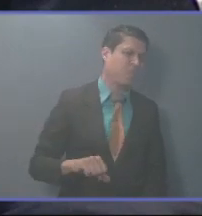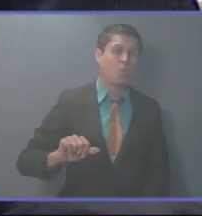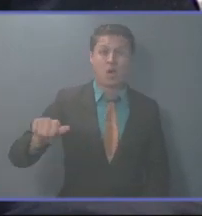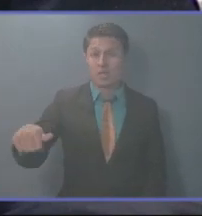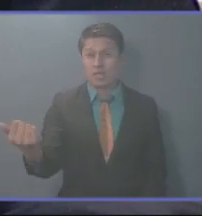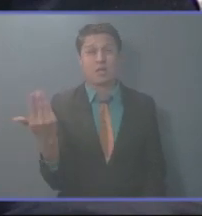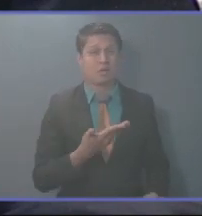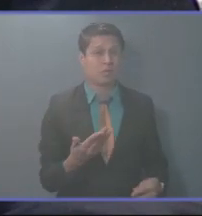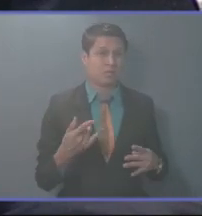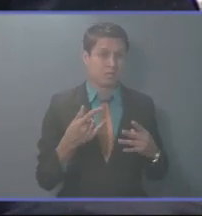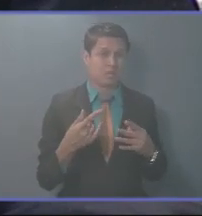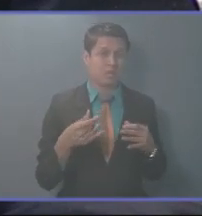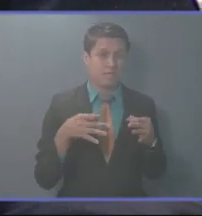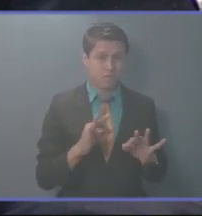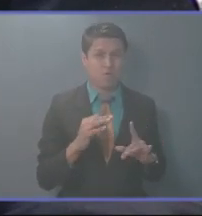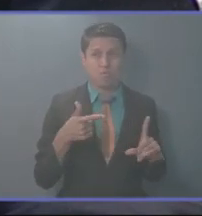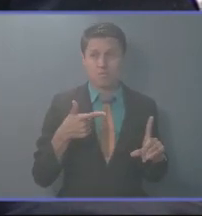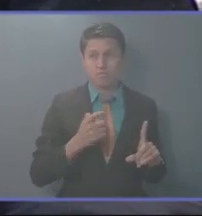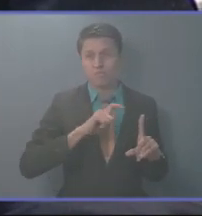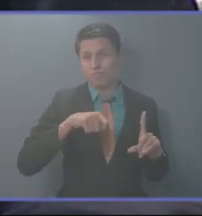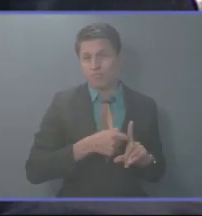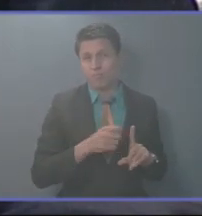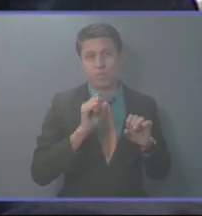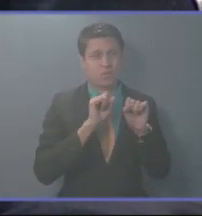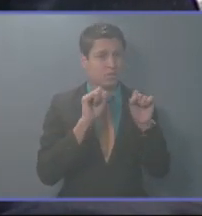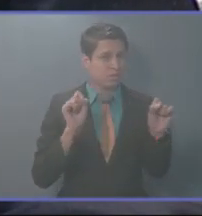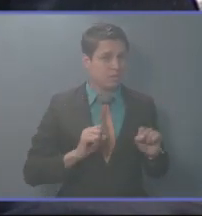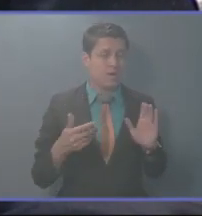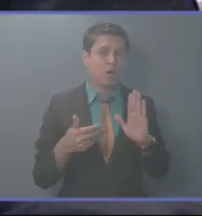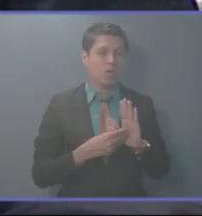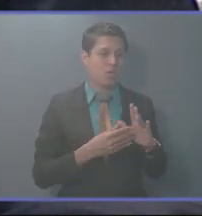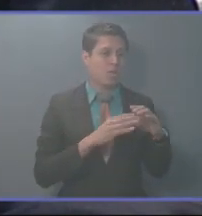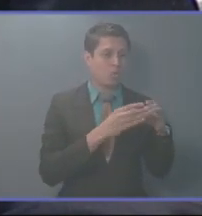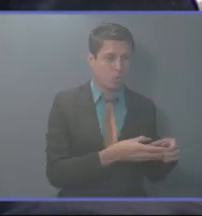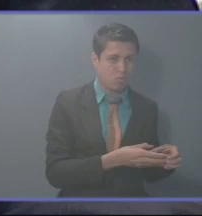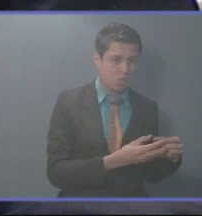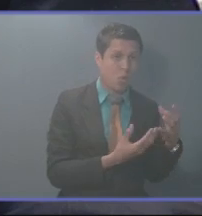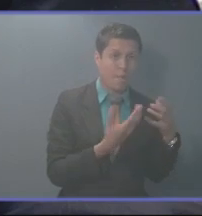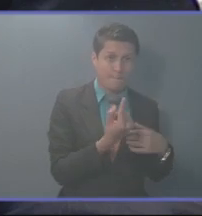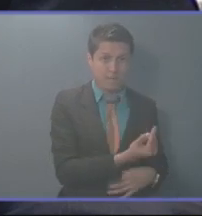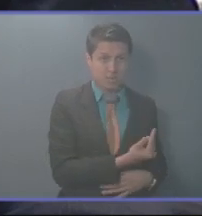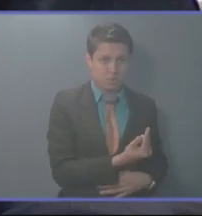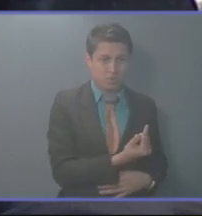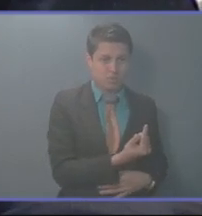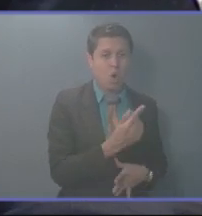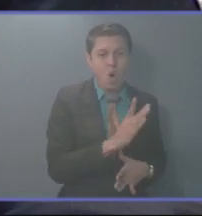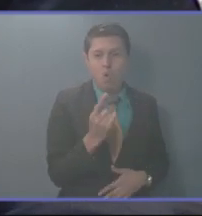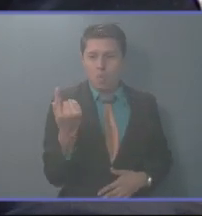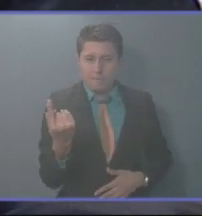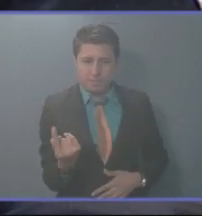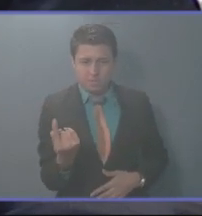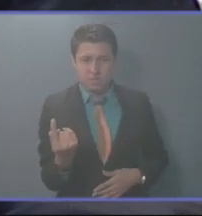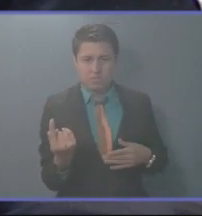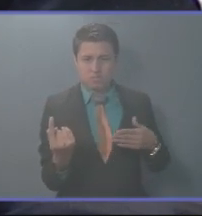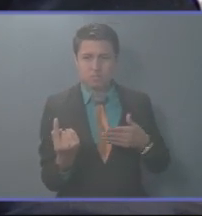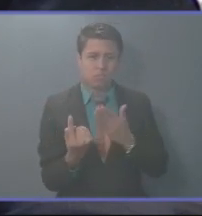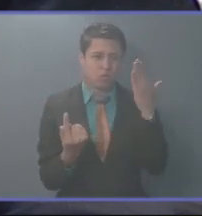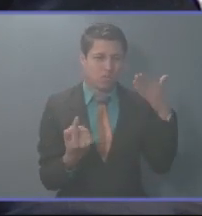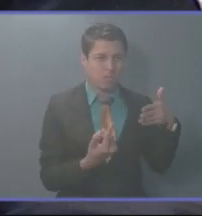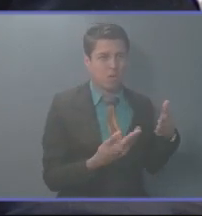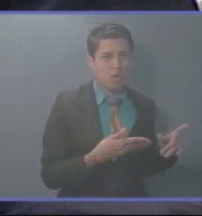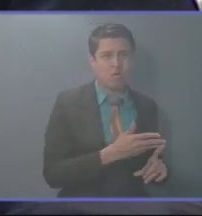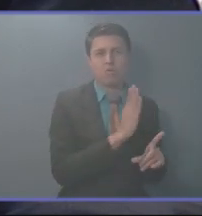por parte de un ataque generalizado sistemático contra una población civil y con conocimiento de dicho ataque: A, asesinato;